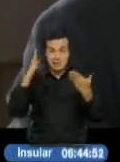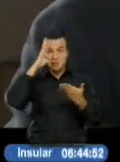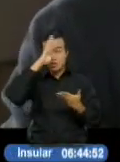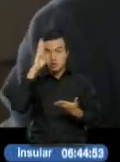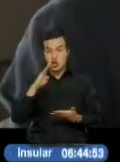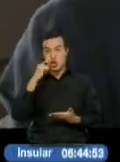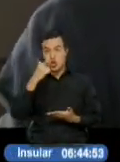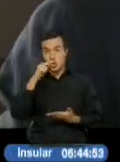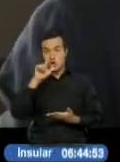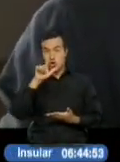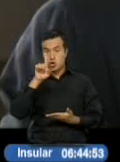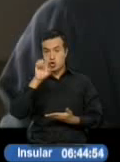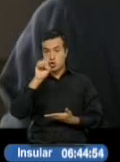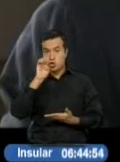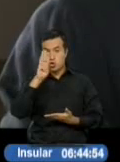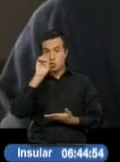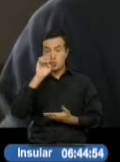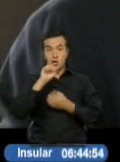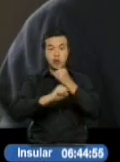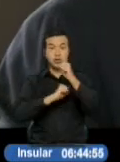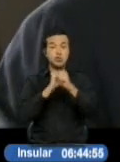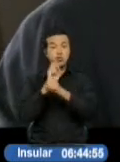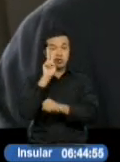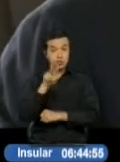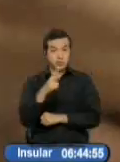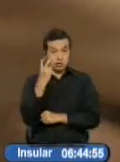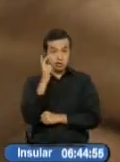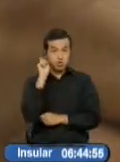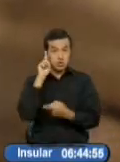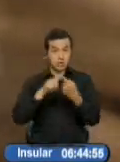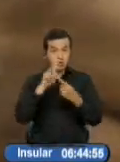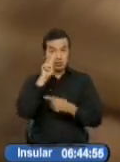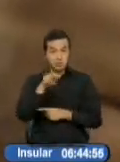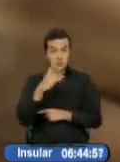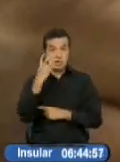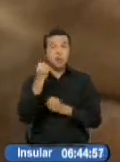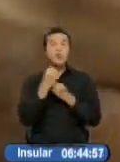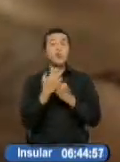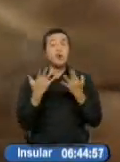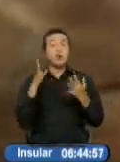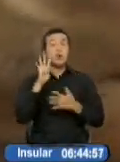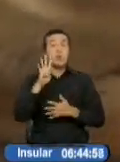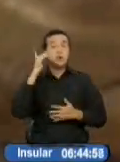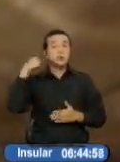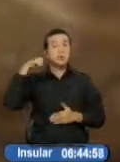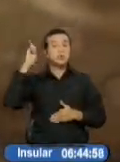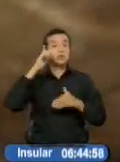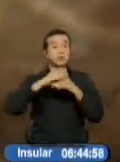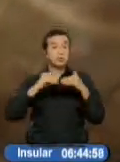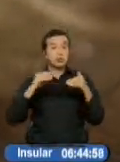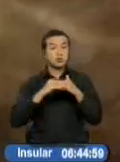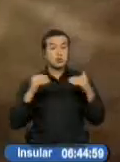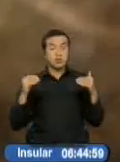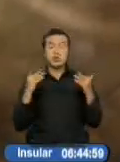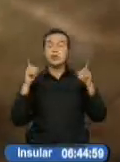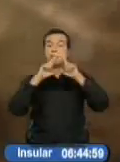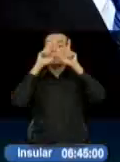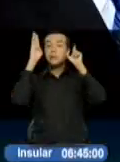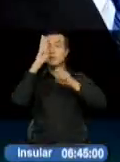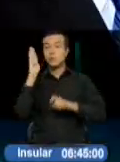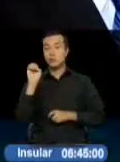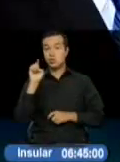O Globo, entre 2012 y 2015 Carlos Polit habría recibido más de 4 millones de dólares por parte de